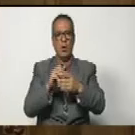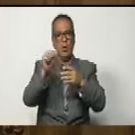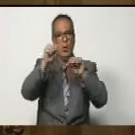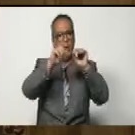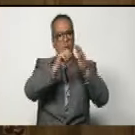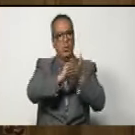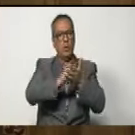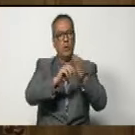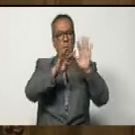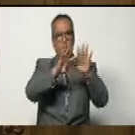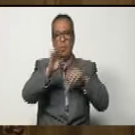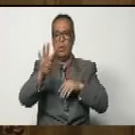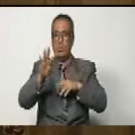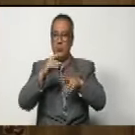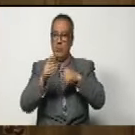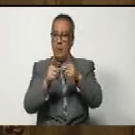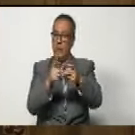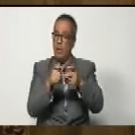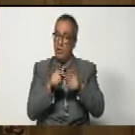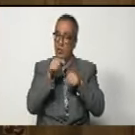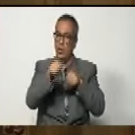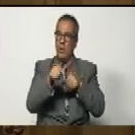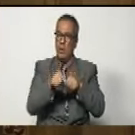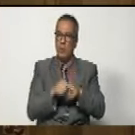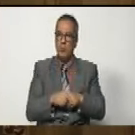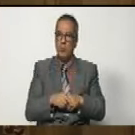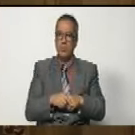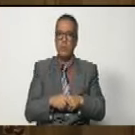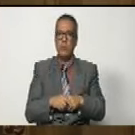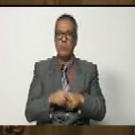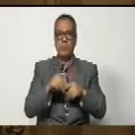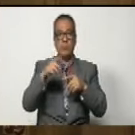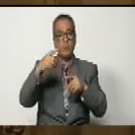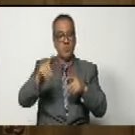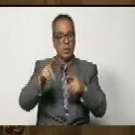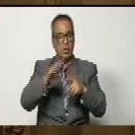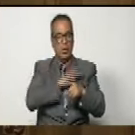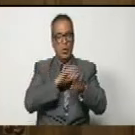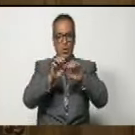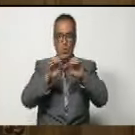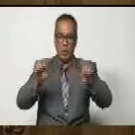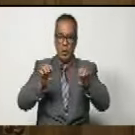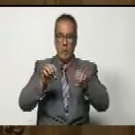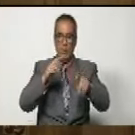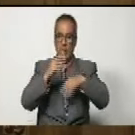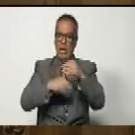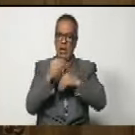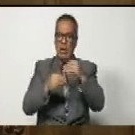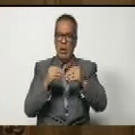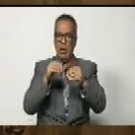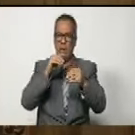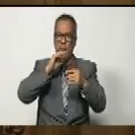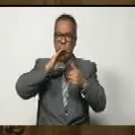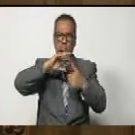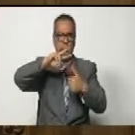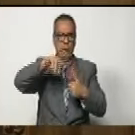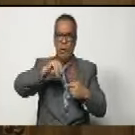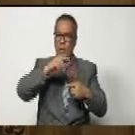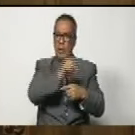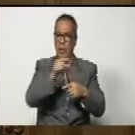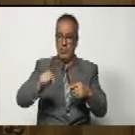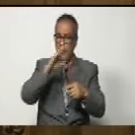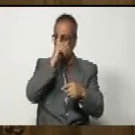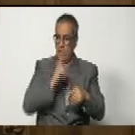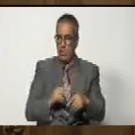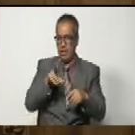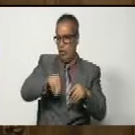Artículo 94, se aplicará multas de acuerdo a derecho a la educación, quien viole o menoscabe el derecho de las personas